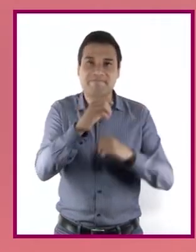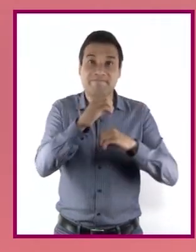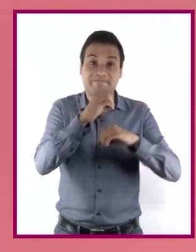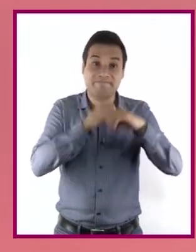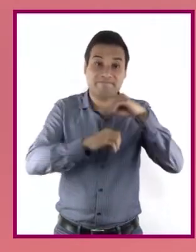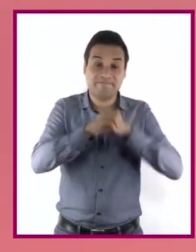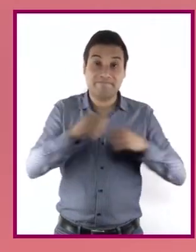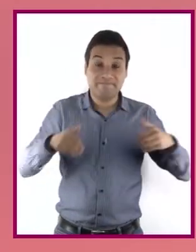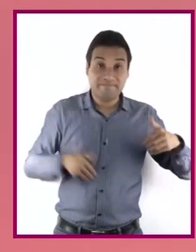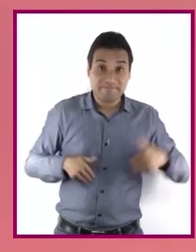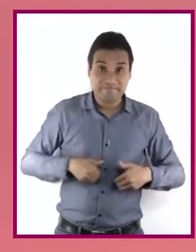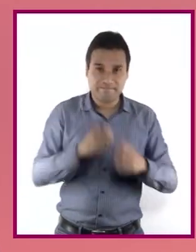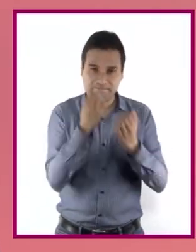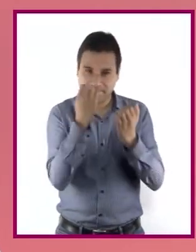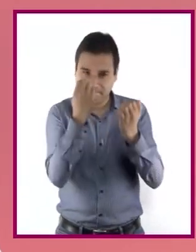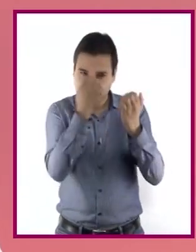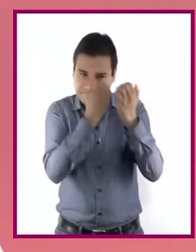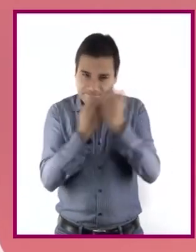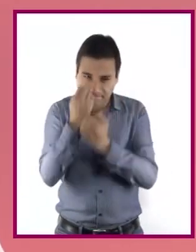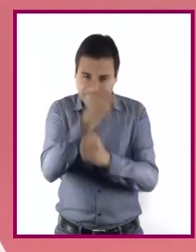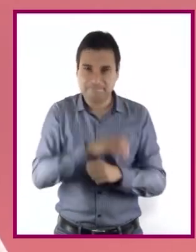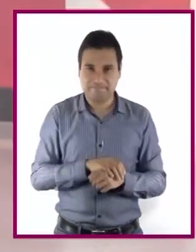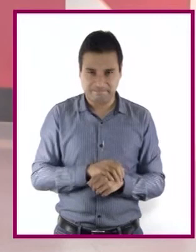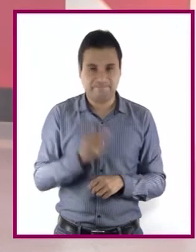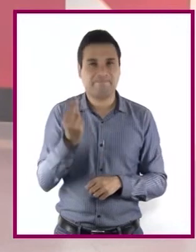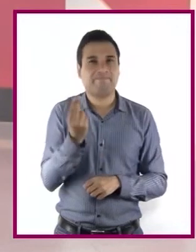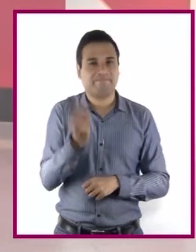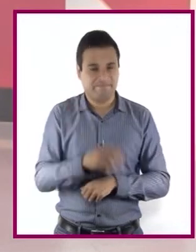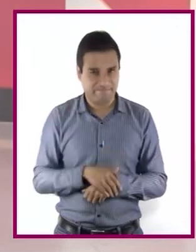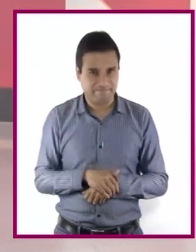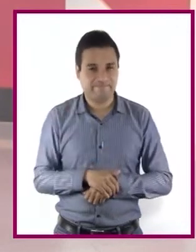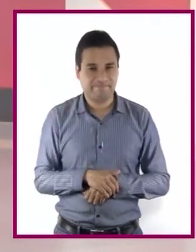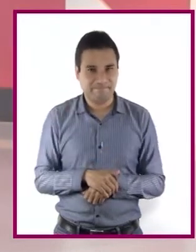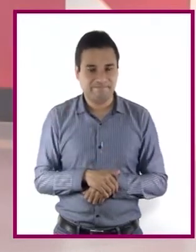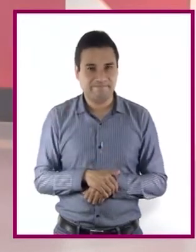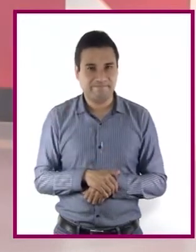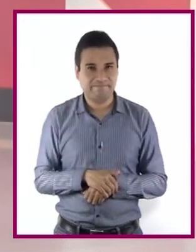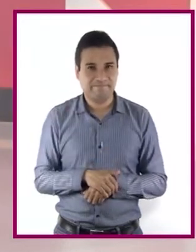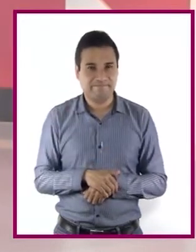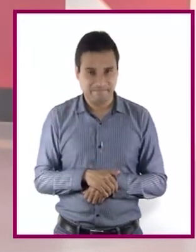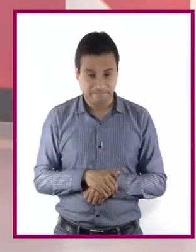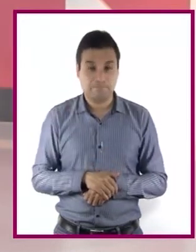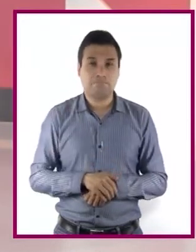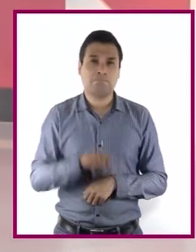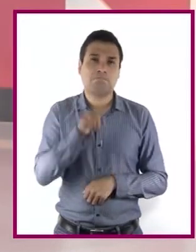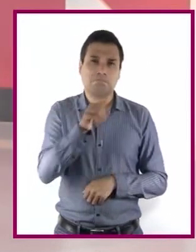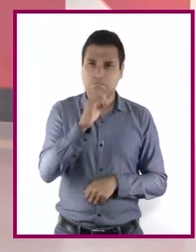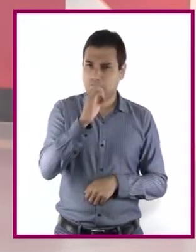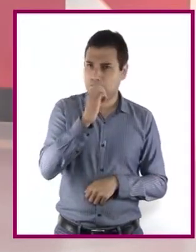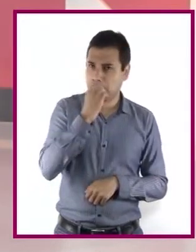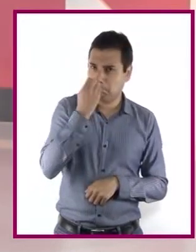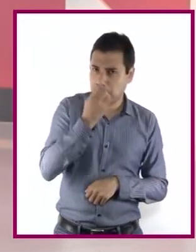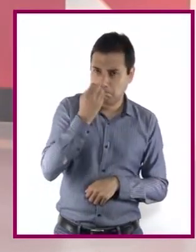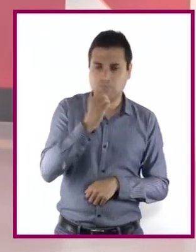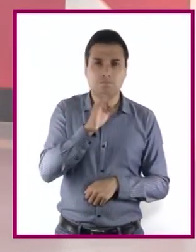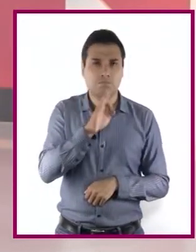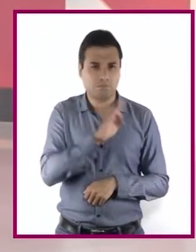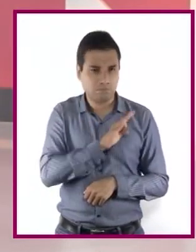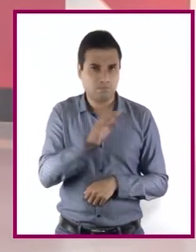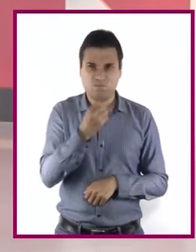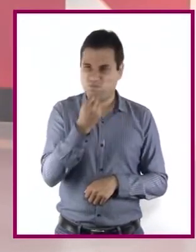de teatro adaptada, sino todo el aprendizaje. Pues no solo en la escuela se evalúan habilidades y